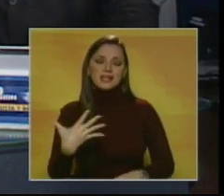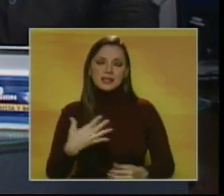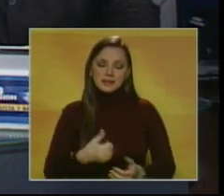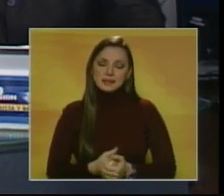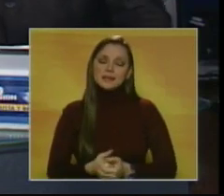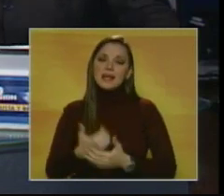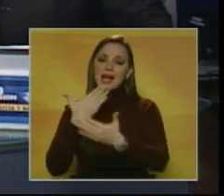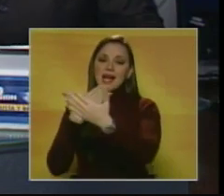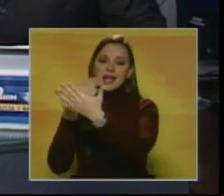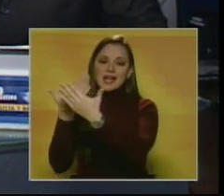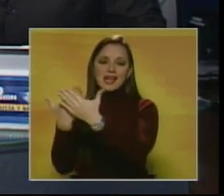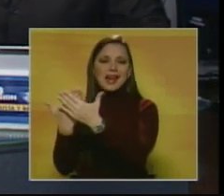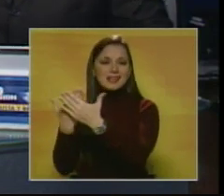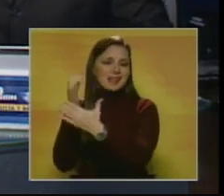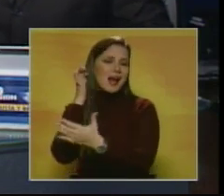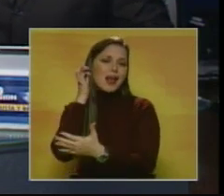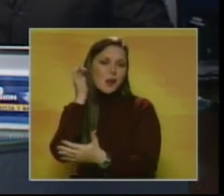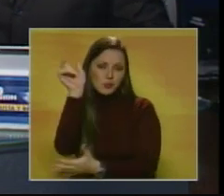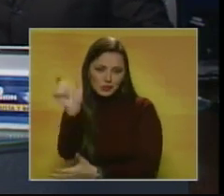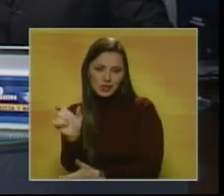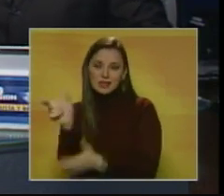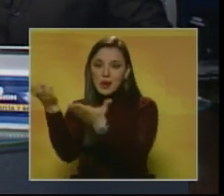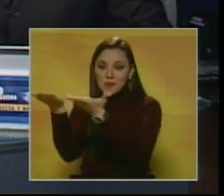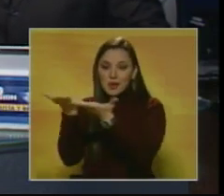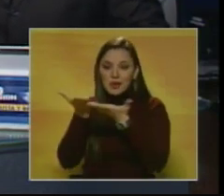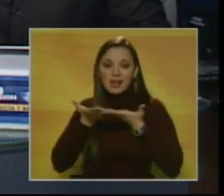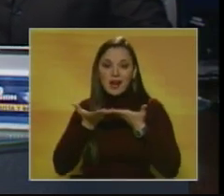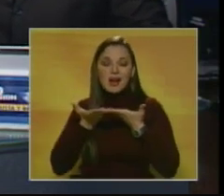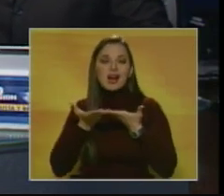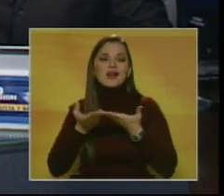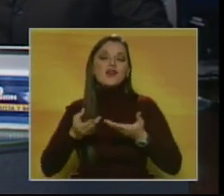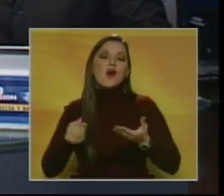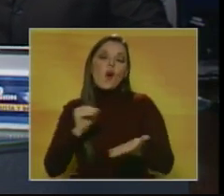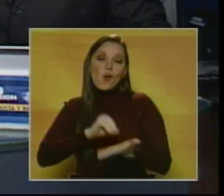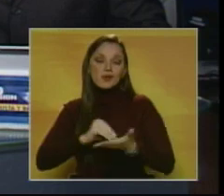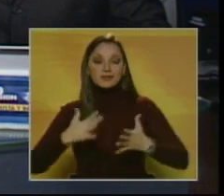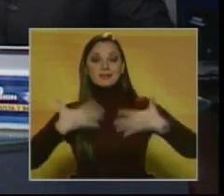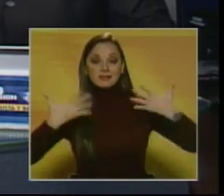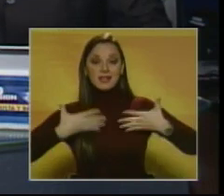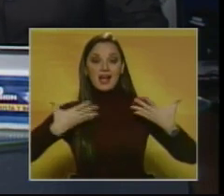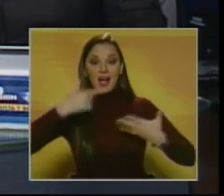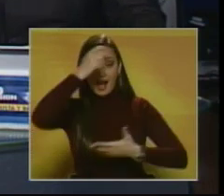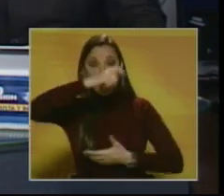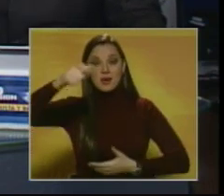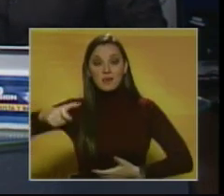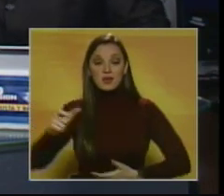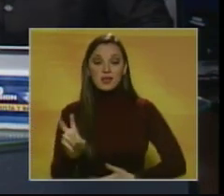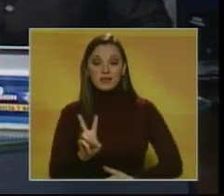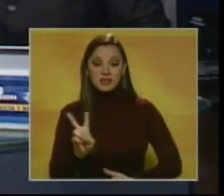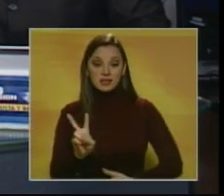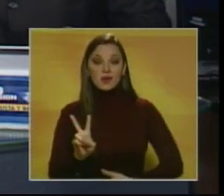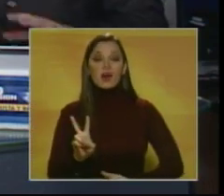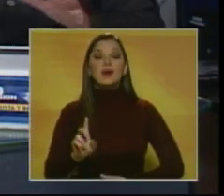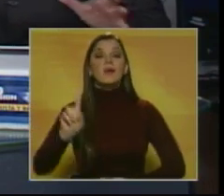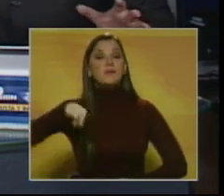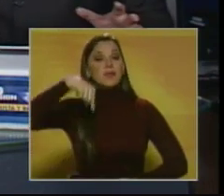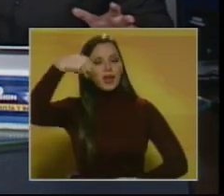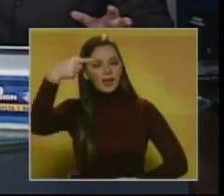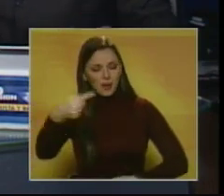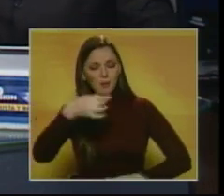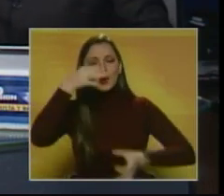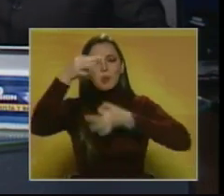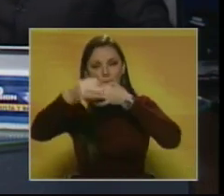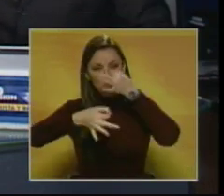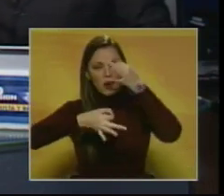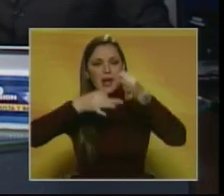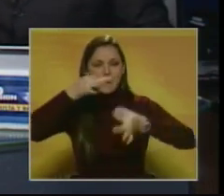es. Muchísimas gracias, Edimar, por traernos esta nueva alegría al pueblo venezolano. Y más adelante vamos a estar ampliando todos los detalles de